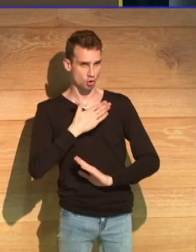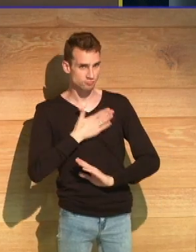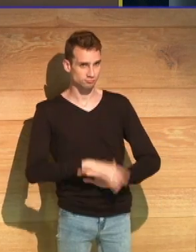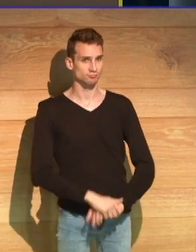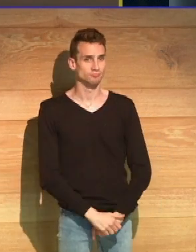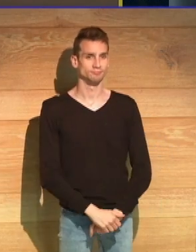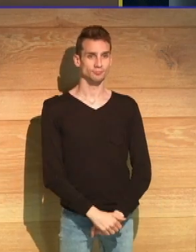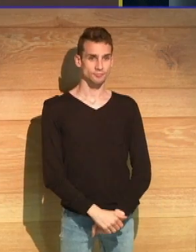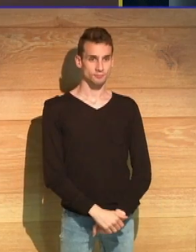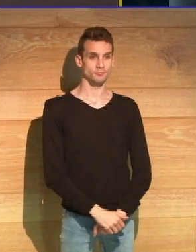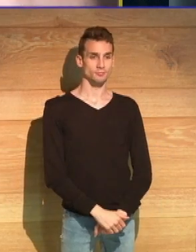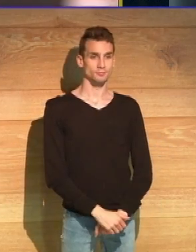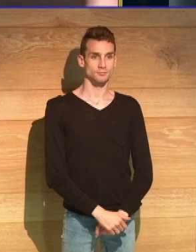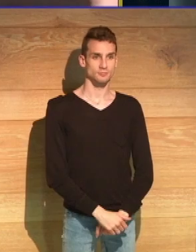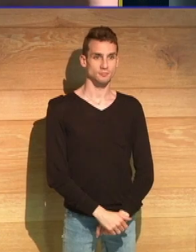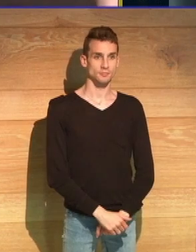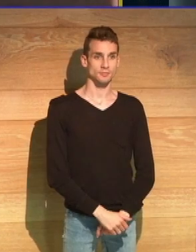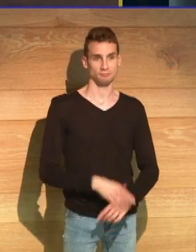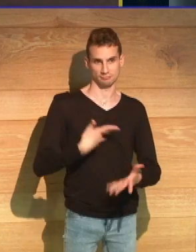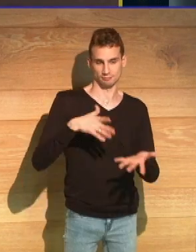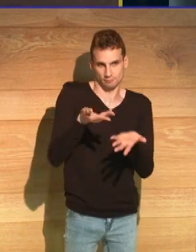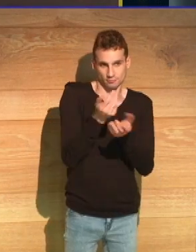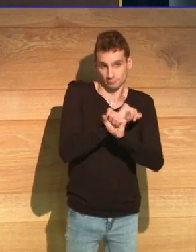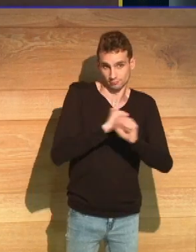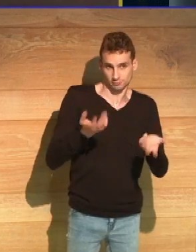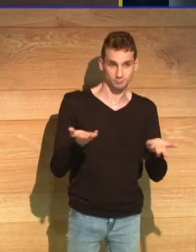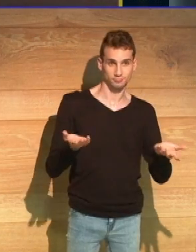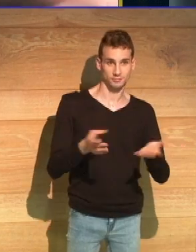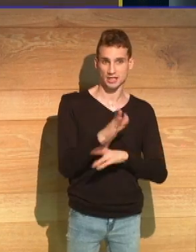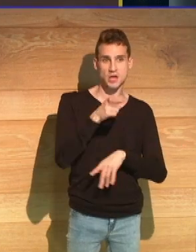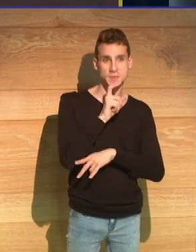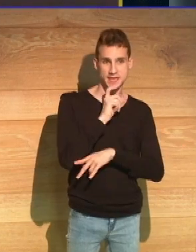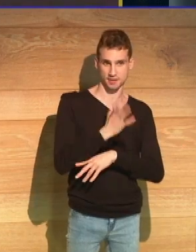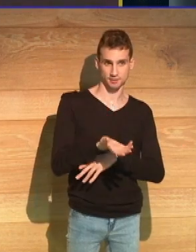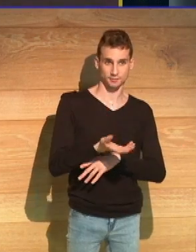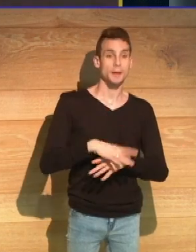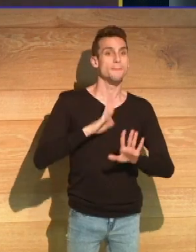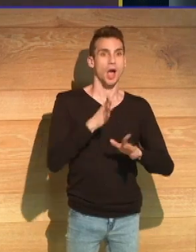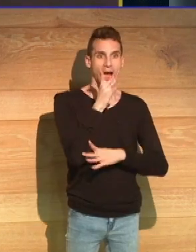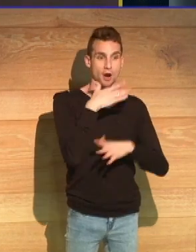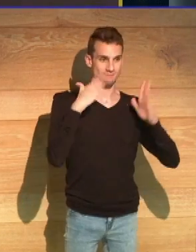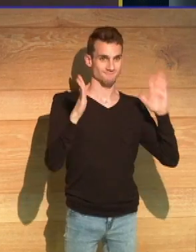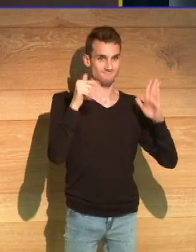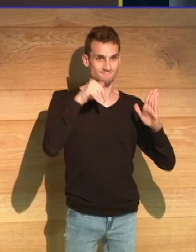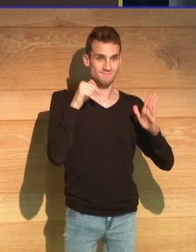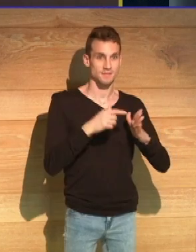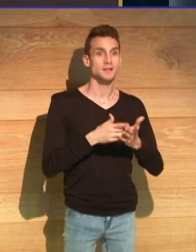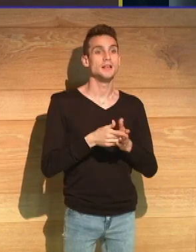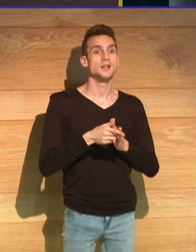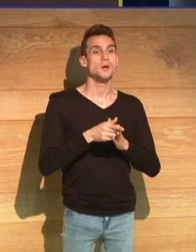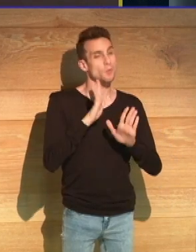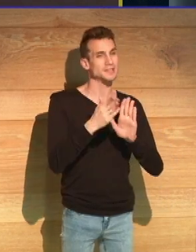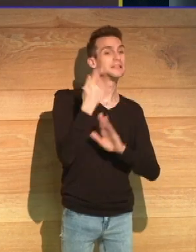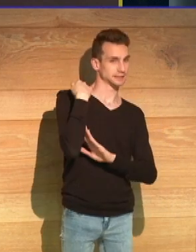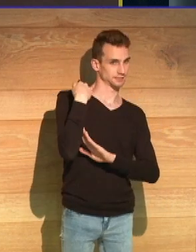todo. Y eso es imposible, ¿sabes? Es súper difícil. Pero en este momento estuvo